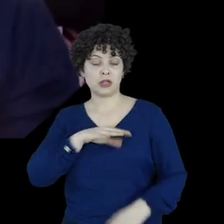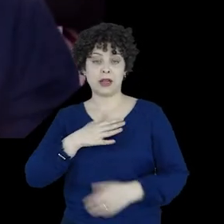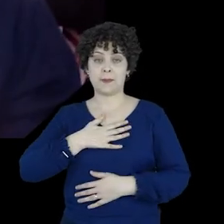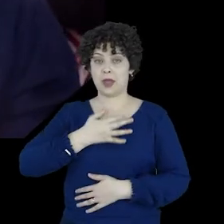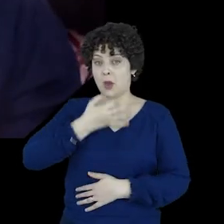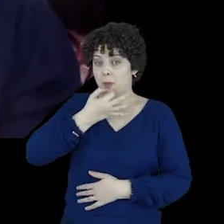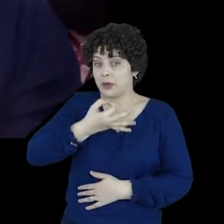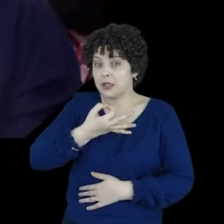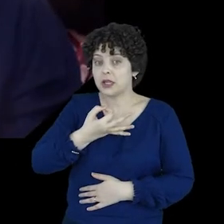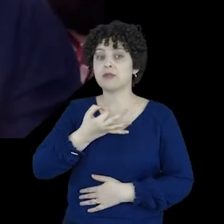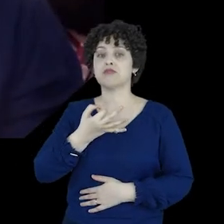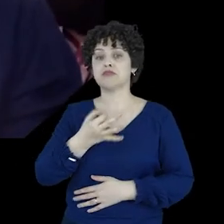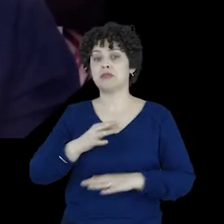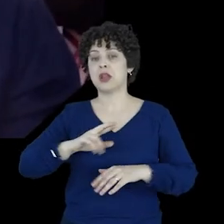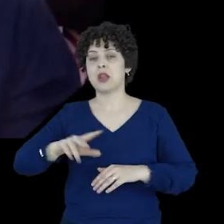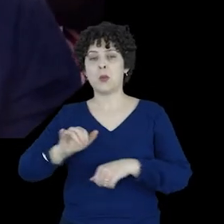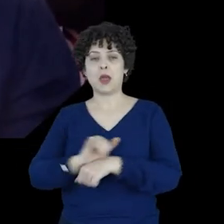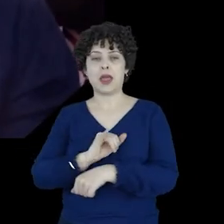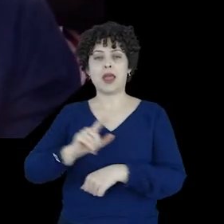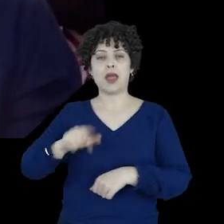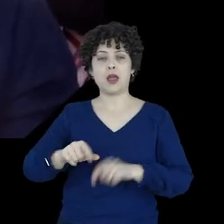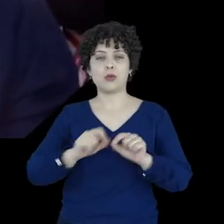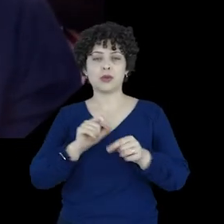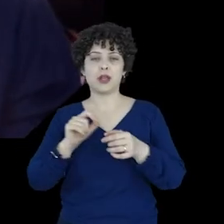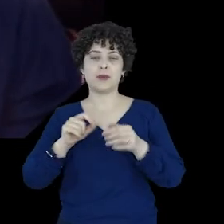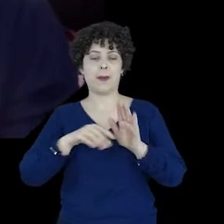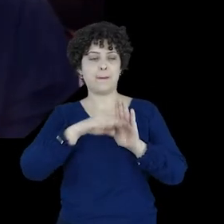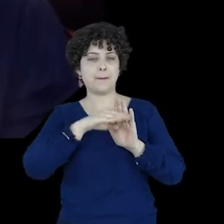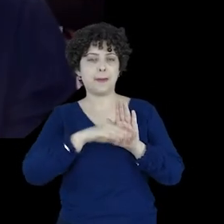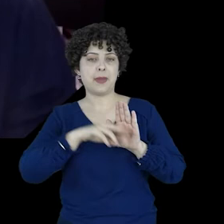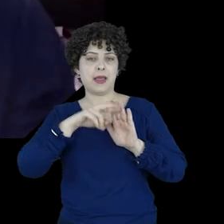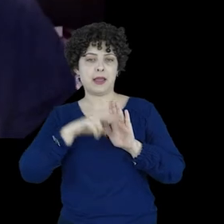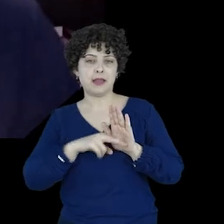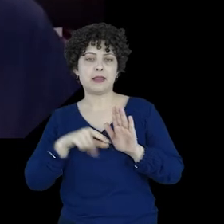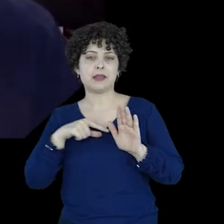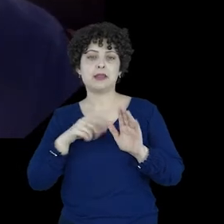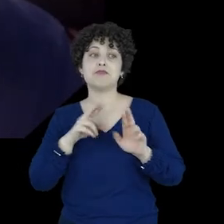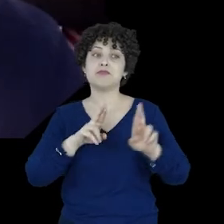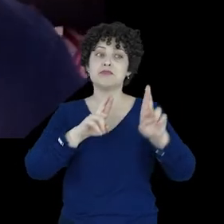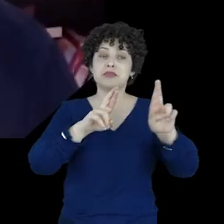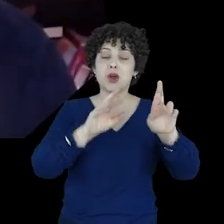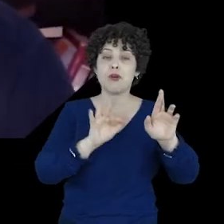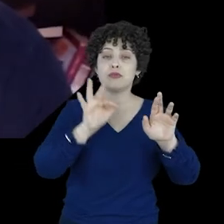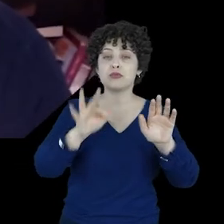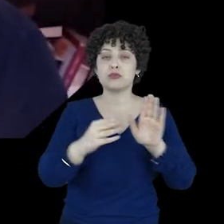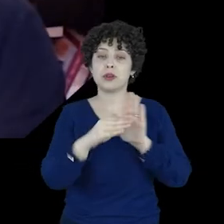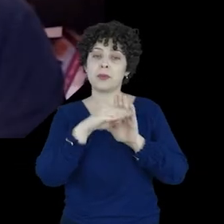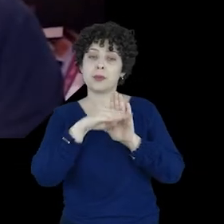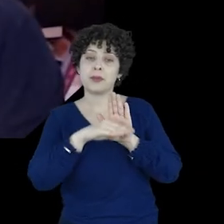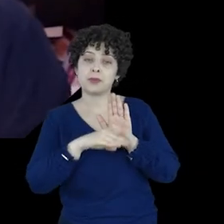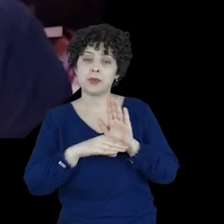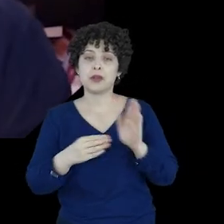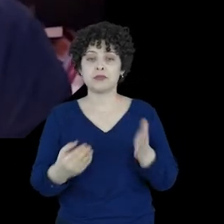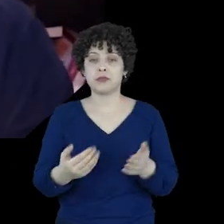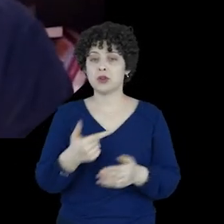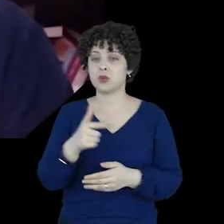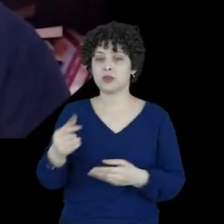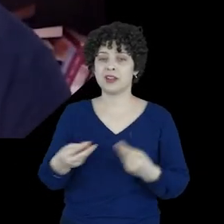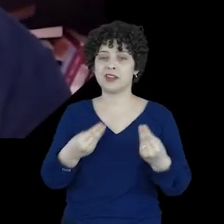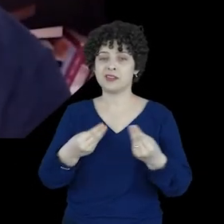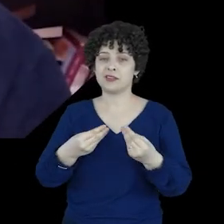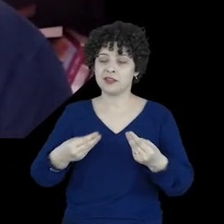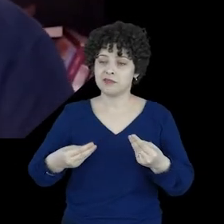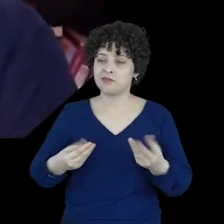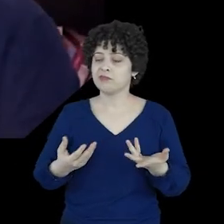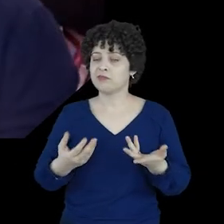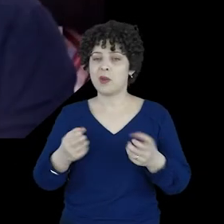una estrategia, sino que es un conjunto de principios o de deseos para futuro, que desde ya no tiene